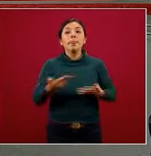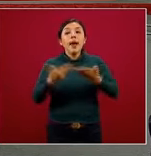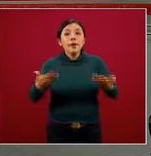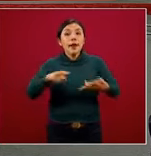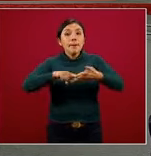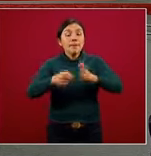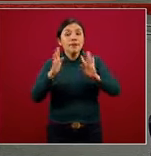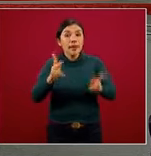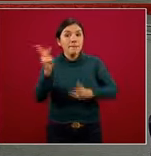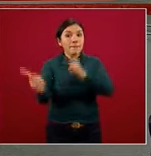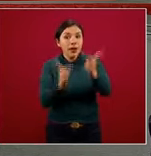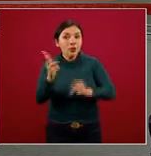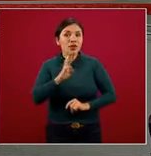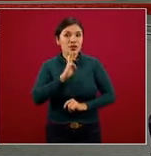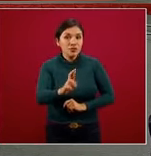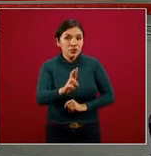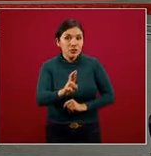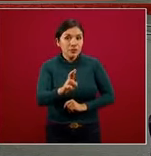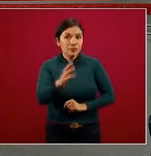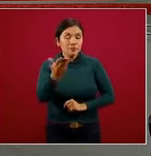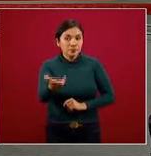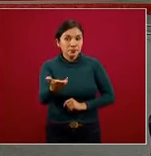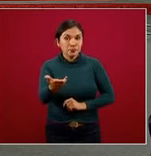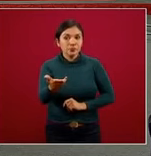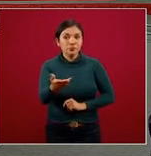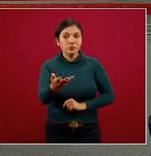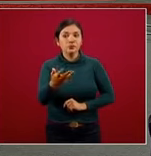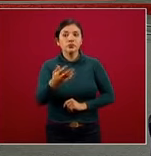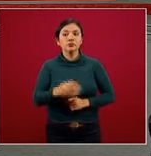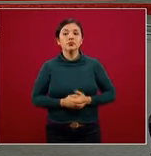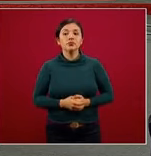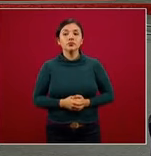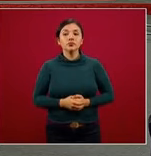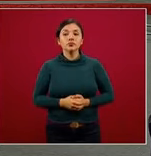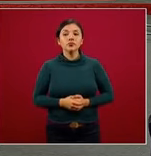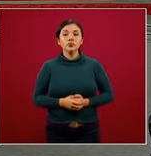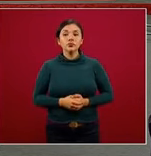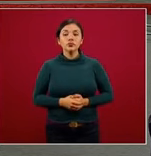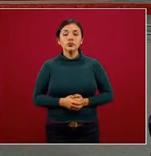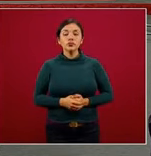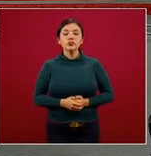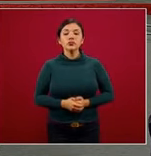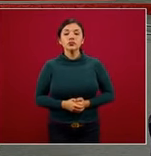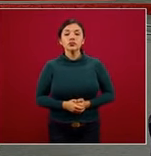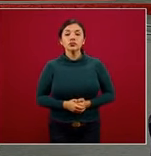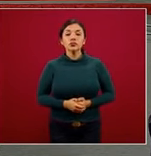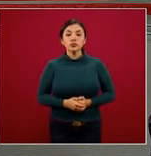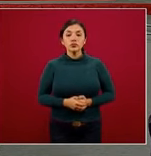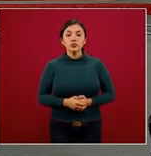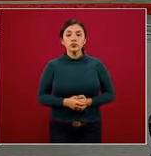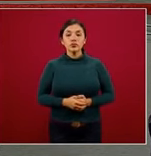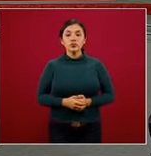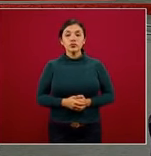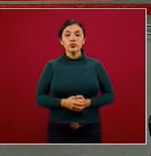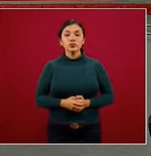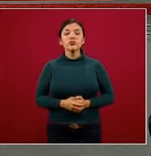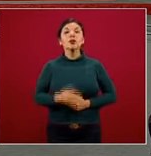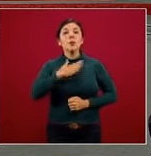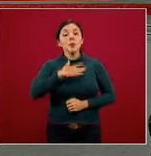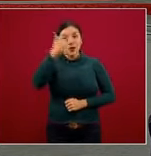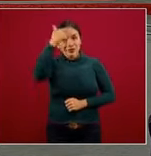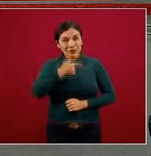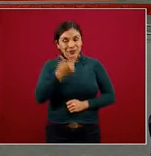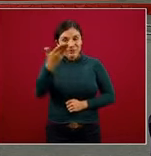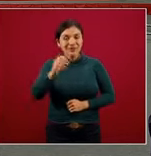Vamos a abrir a preguntas y respuestas. Están ustedes 2 y aquí de este lado y nos vamos a unir. Buenas